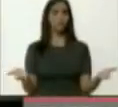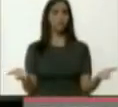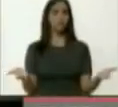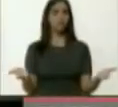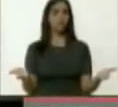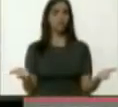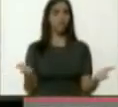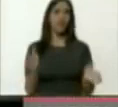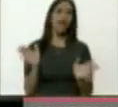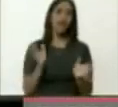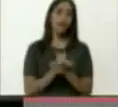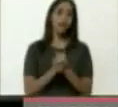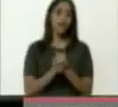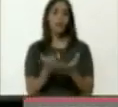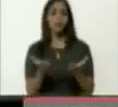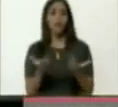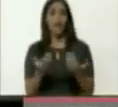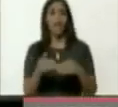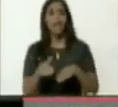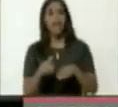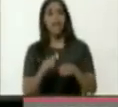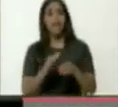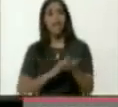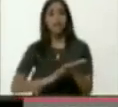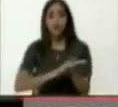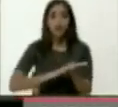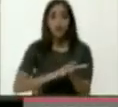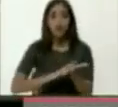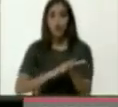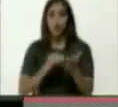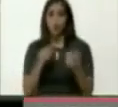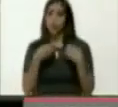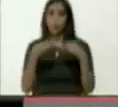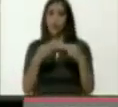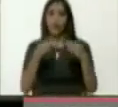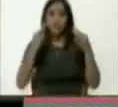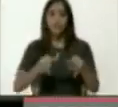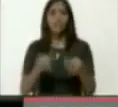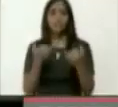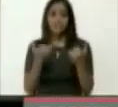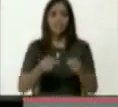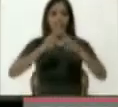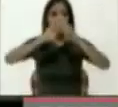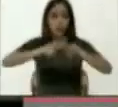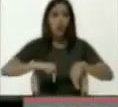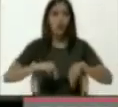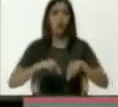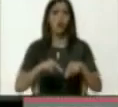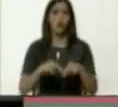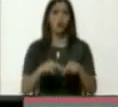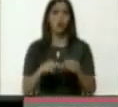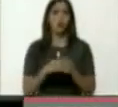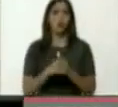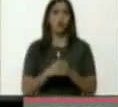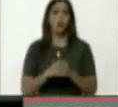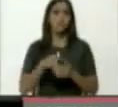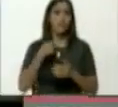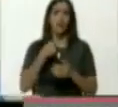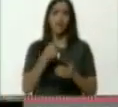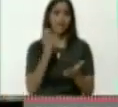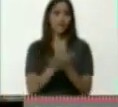La resolución no fue publicada en el boletín oficial, yo di la orden, ya se anuló, con lo cual se liquidará como